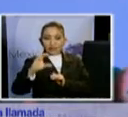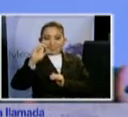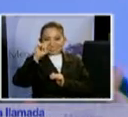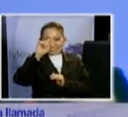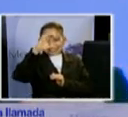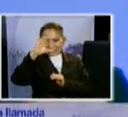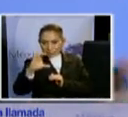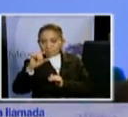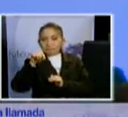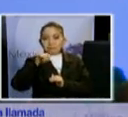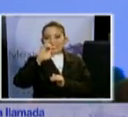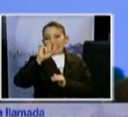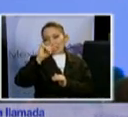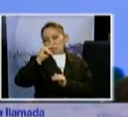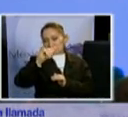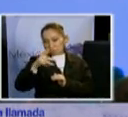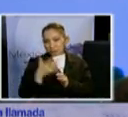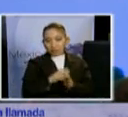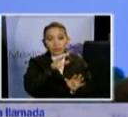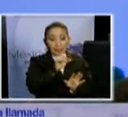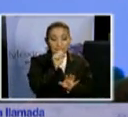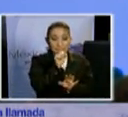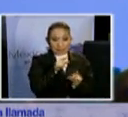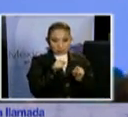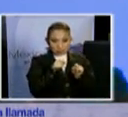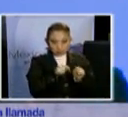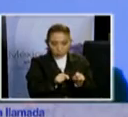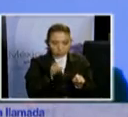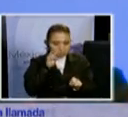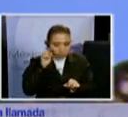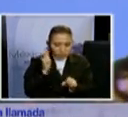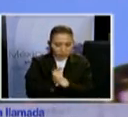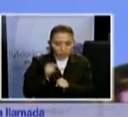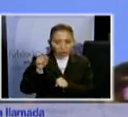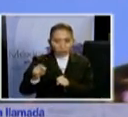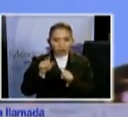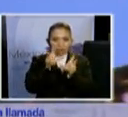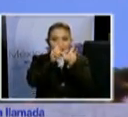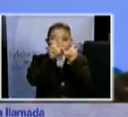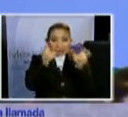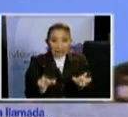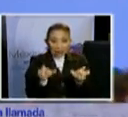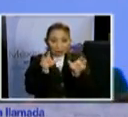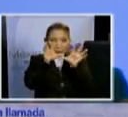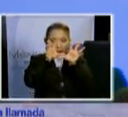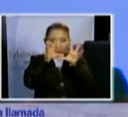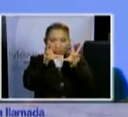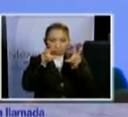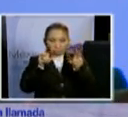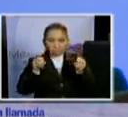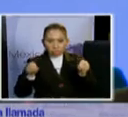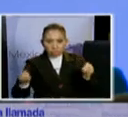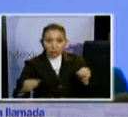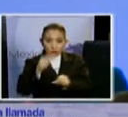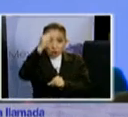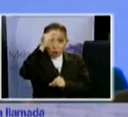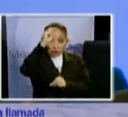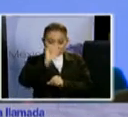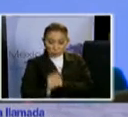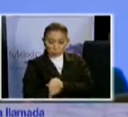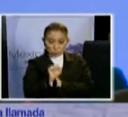Celsius. Al mismo tiempo, se están derritiendo los polos y también hay